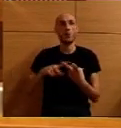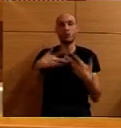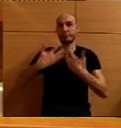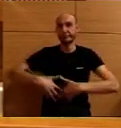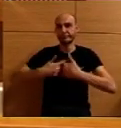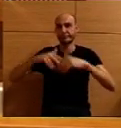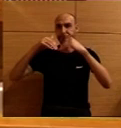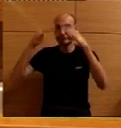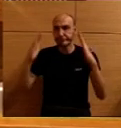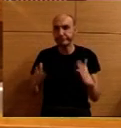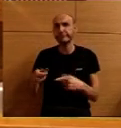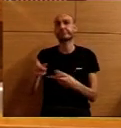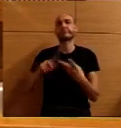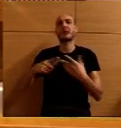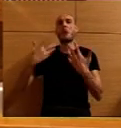de las maquinaria industrial,